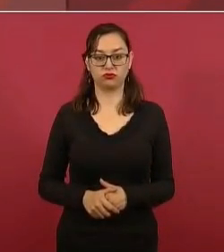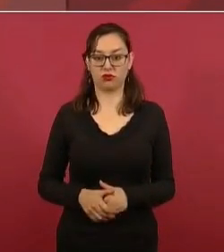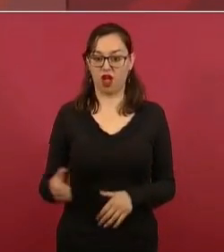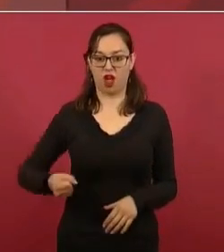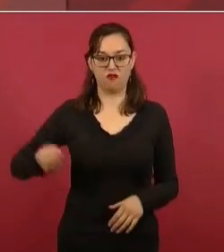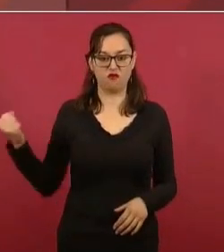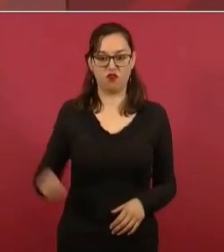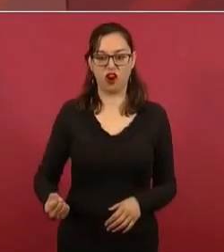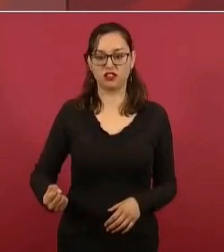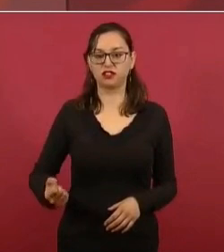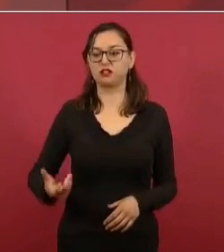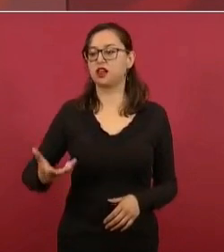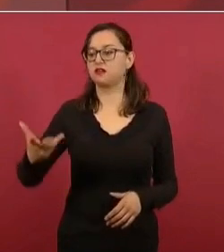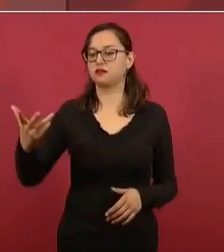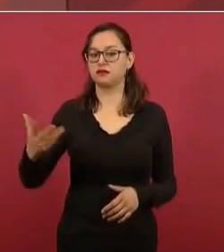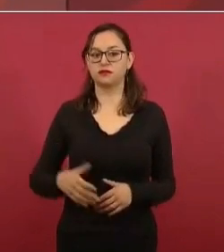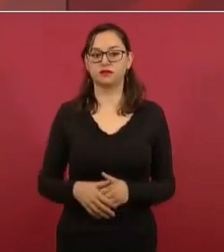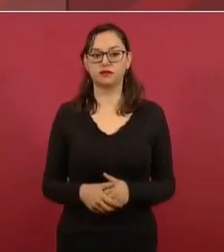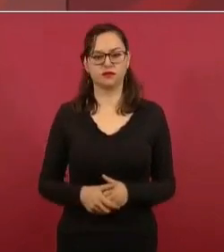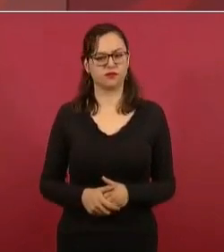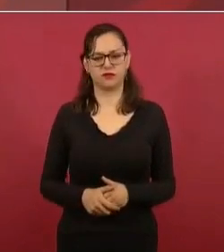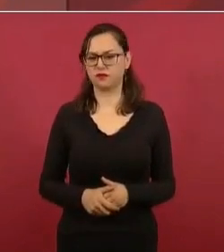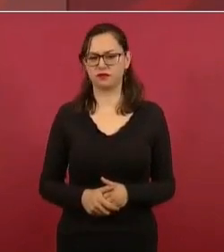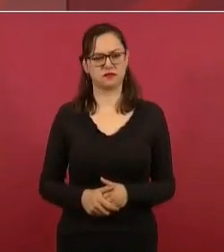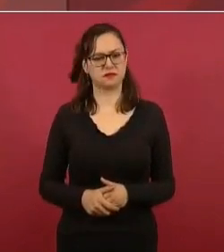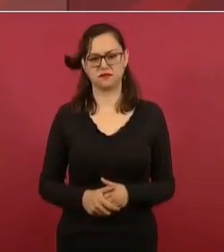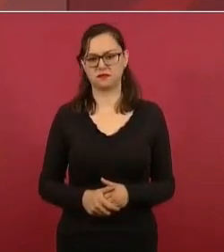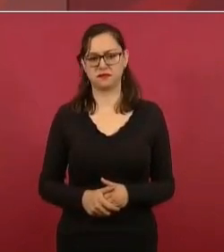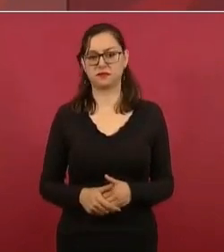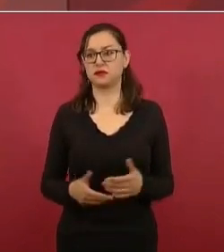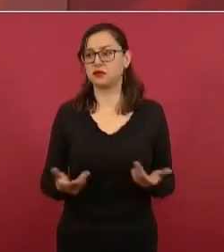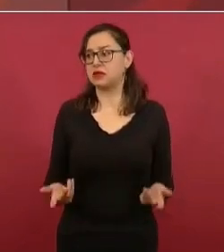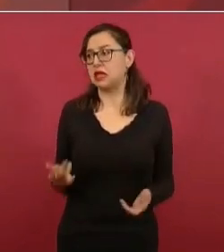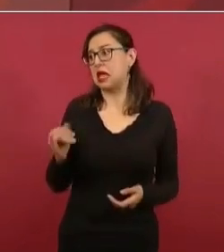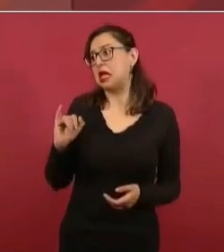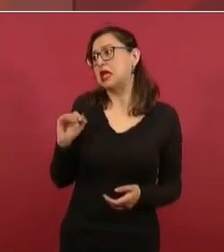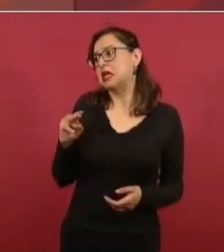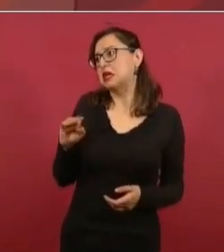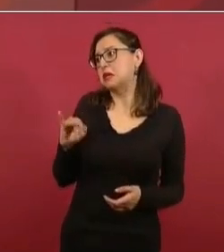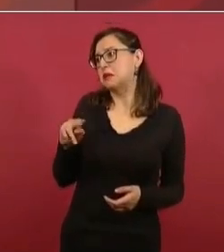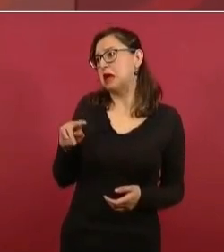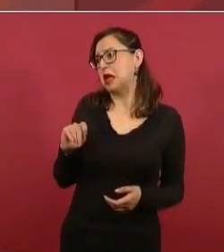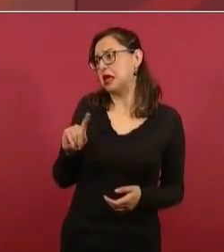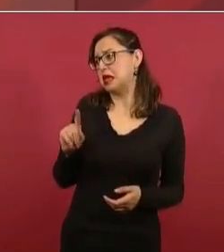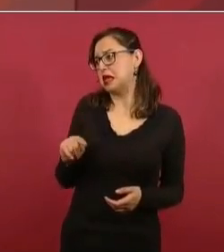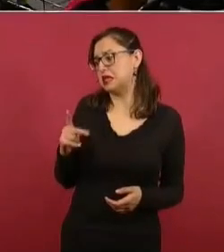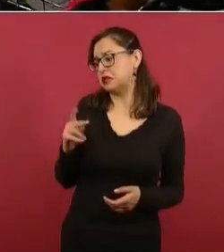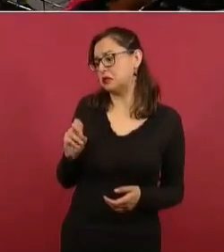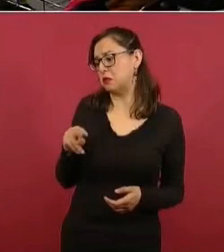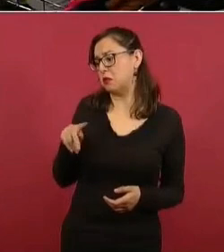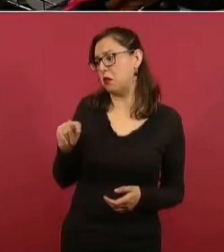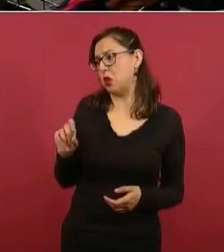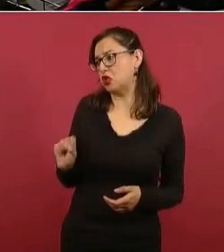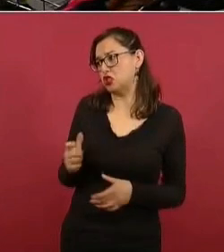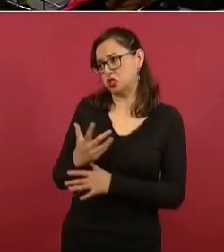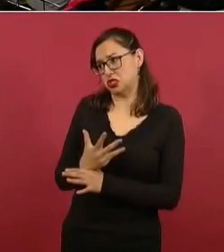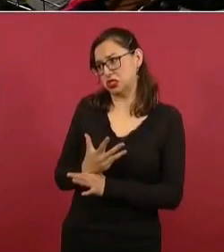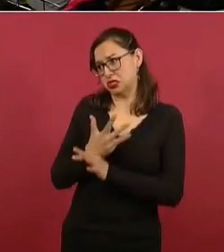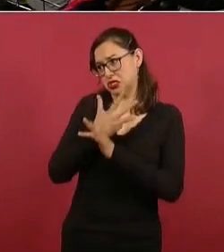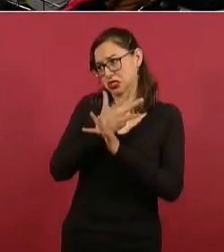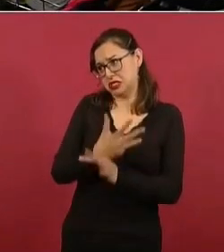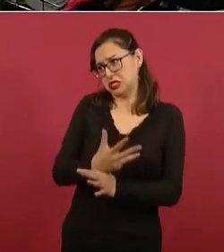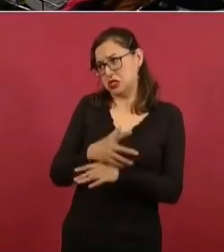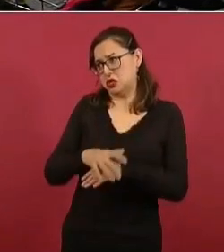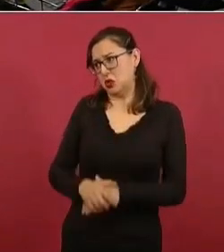a la fuerza. No. Es que lo dijo Jiménez Pons. ¿Quién lo dijo? El subsecretario de Transporte fue el que dijo que se estaba preparando